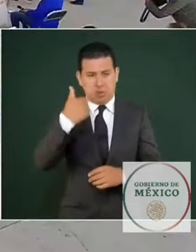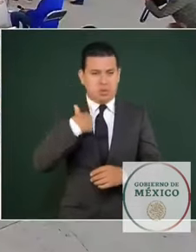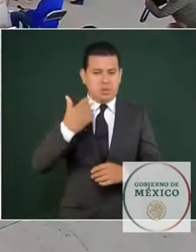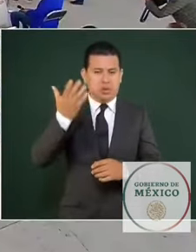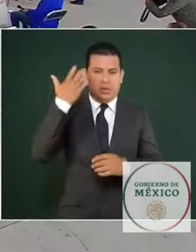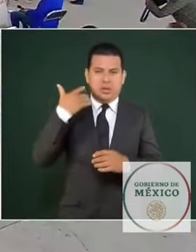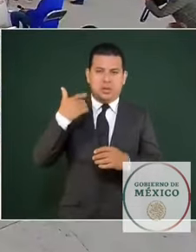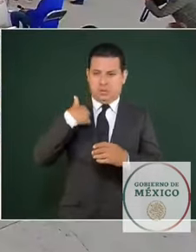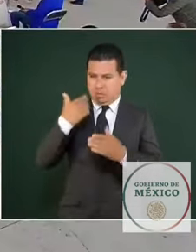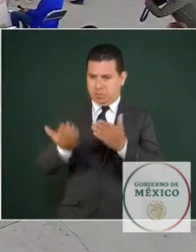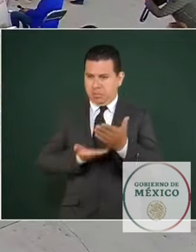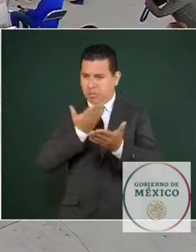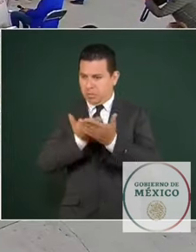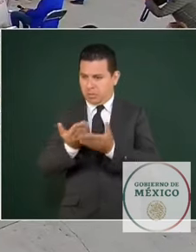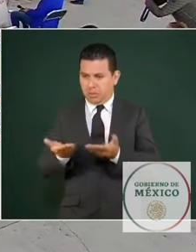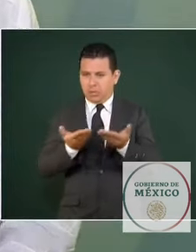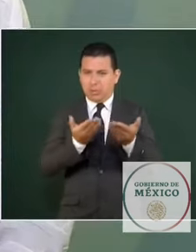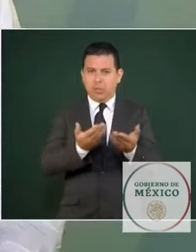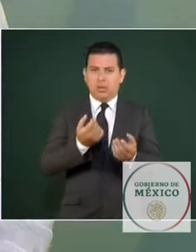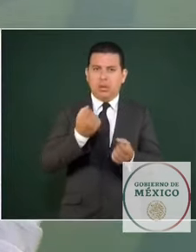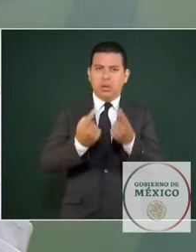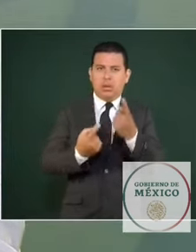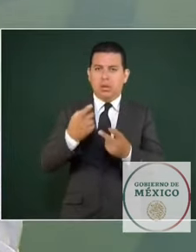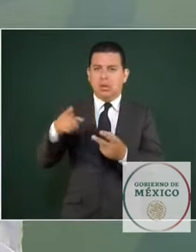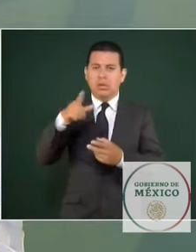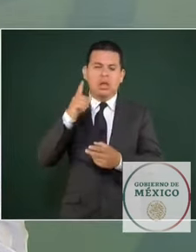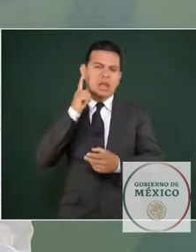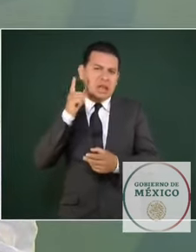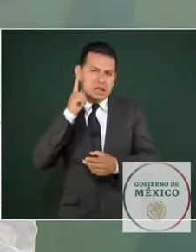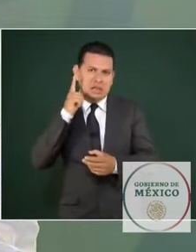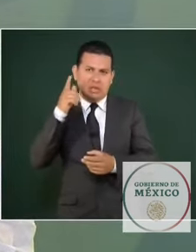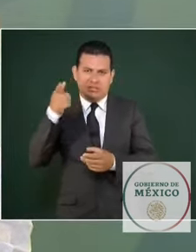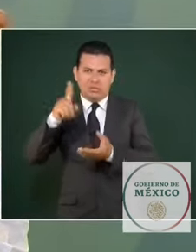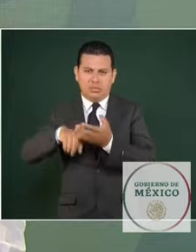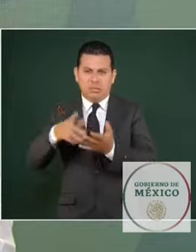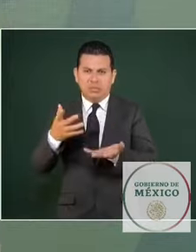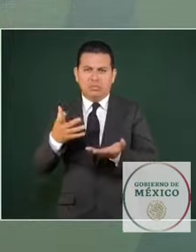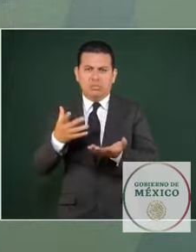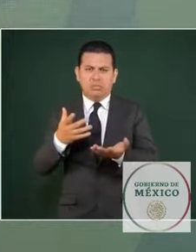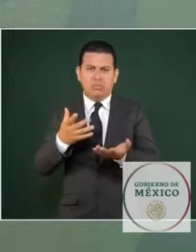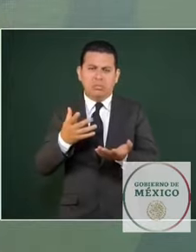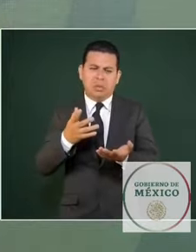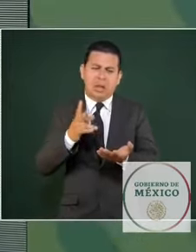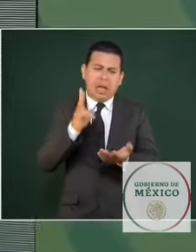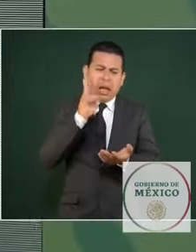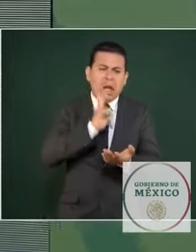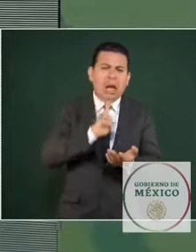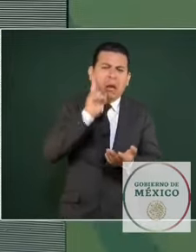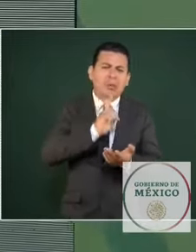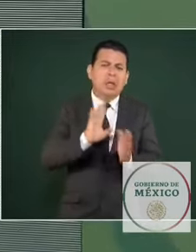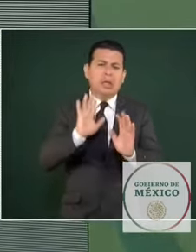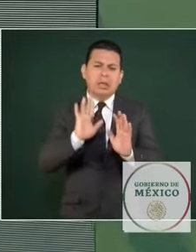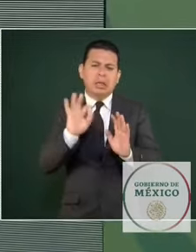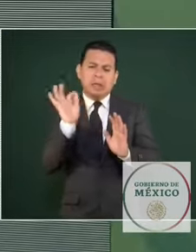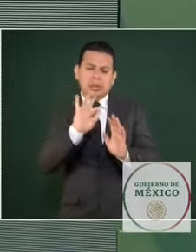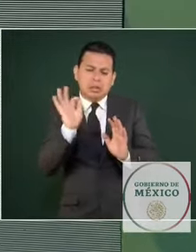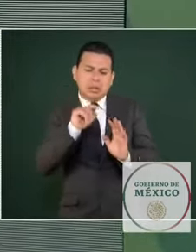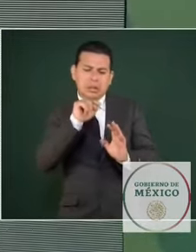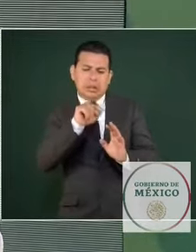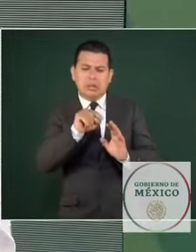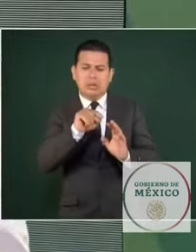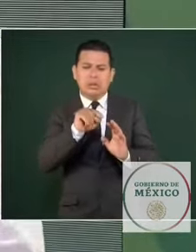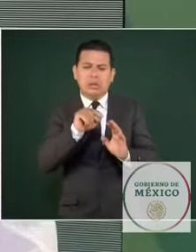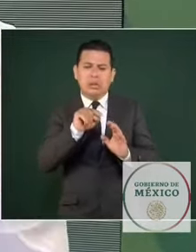desfalco, que lo denuncie, pero que no venga a mentir, no mentir, no robar, no traicionar al pueblo. Los